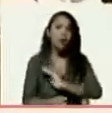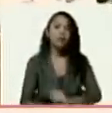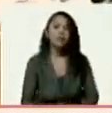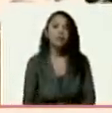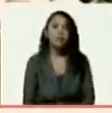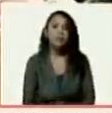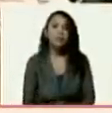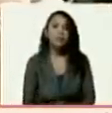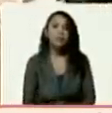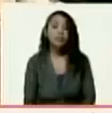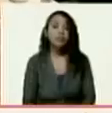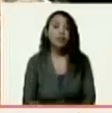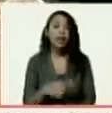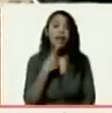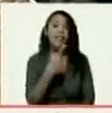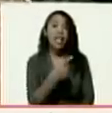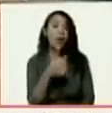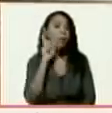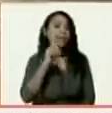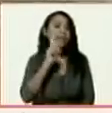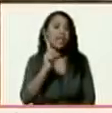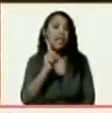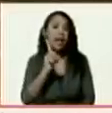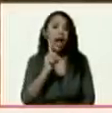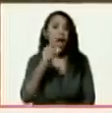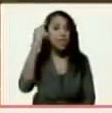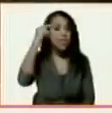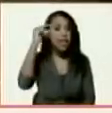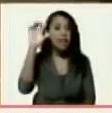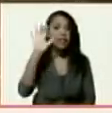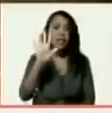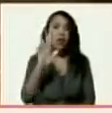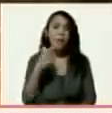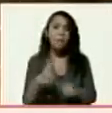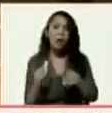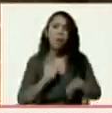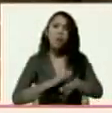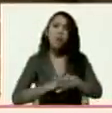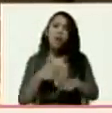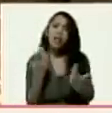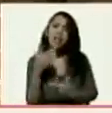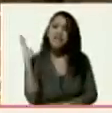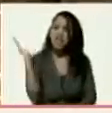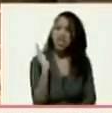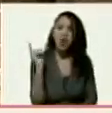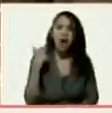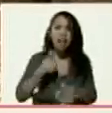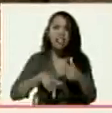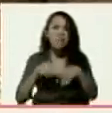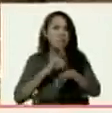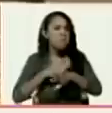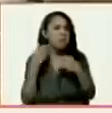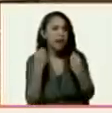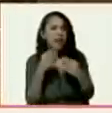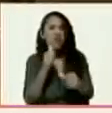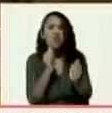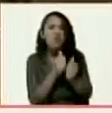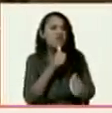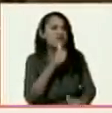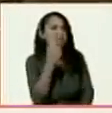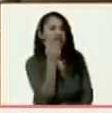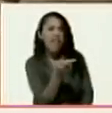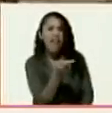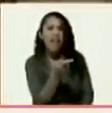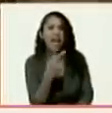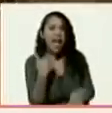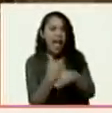Le cayeron a mentir el 5. No, nos estamos juramentando en el Nacional. ¿Y por qué vinieron para acá? Porque tiene que juramentarte ya. ¿Con quién? Es una